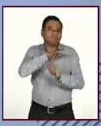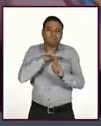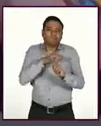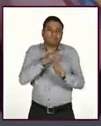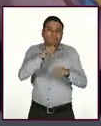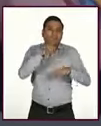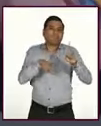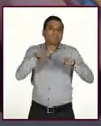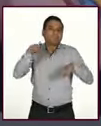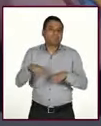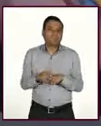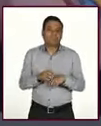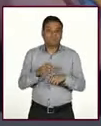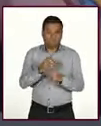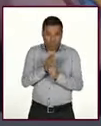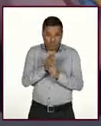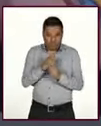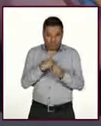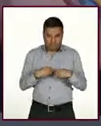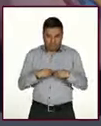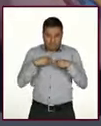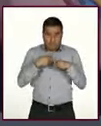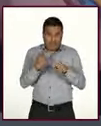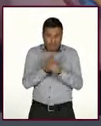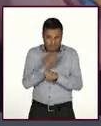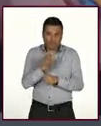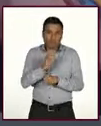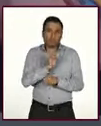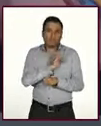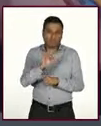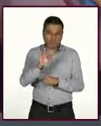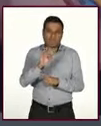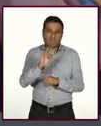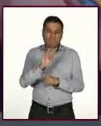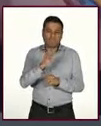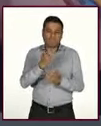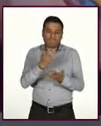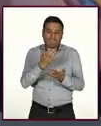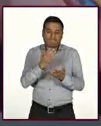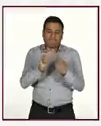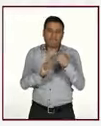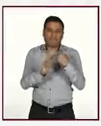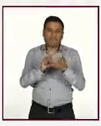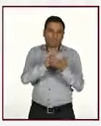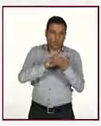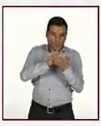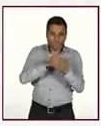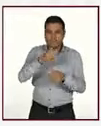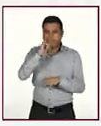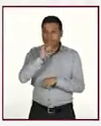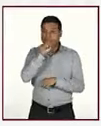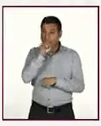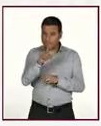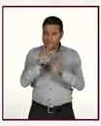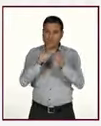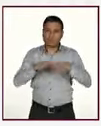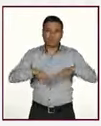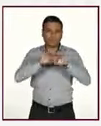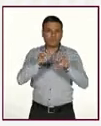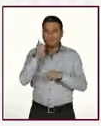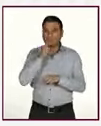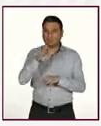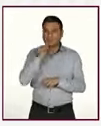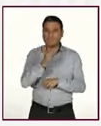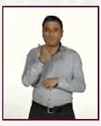contexto y lo que esté pasando en ese momento en su vida. Y por último, la estabilidad financiera, ¿no? Es algo que sí es necesario para poder tener una